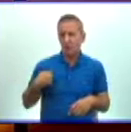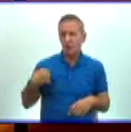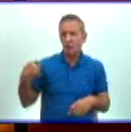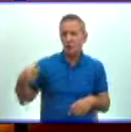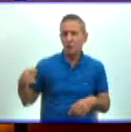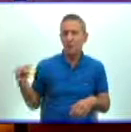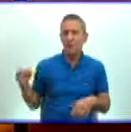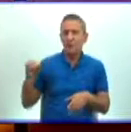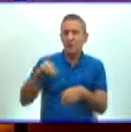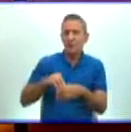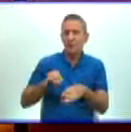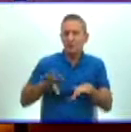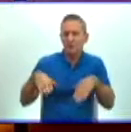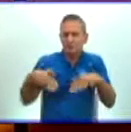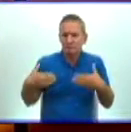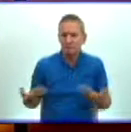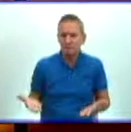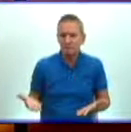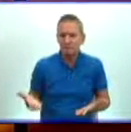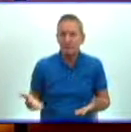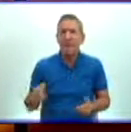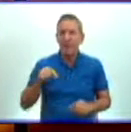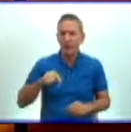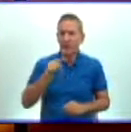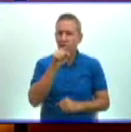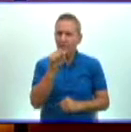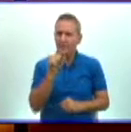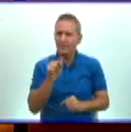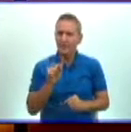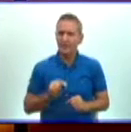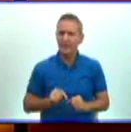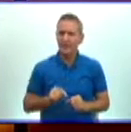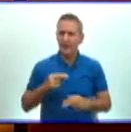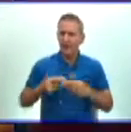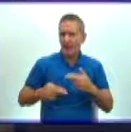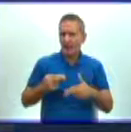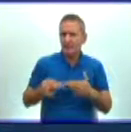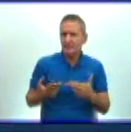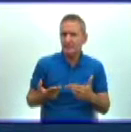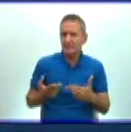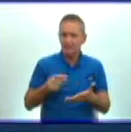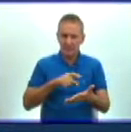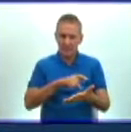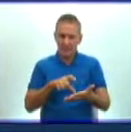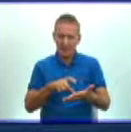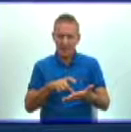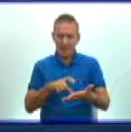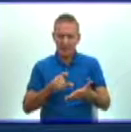se impone una pregunta: ¿qué hacer para redactar?